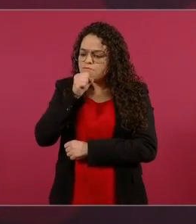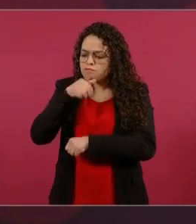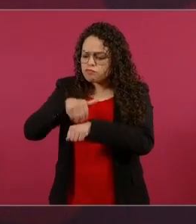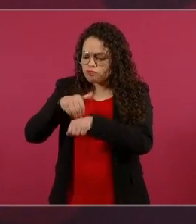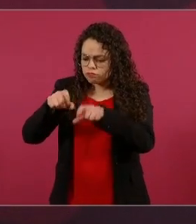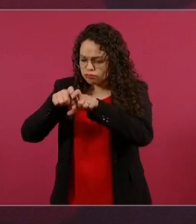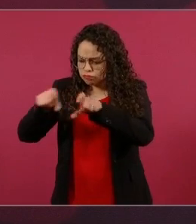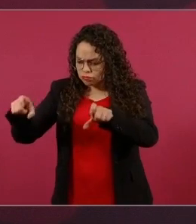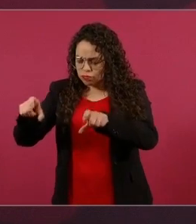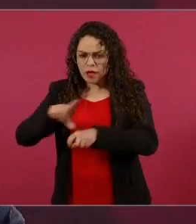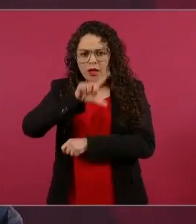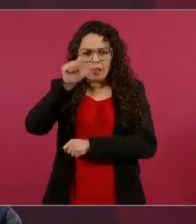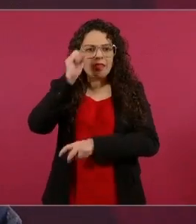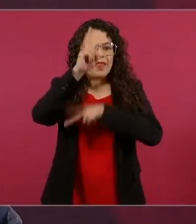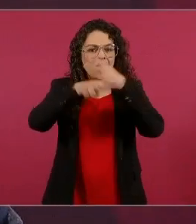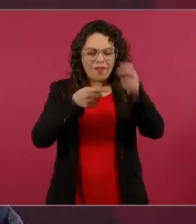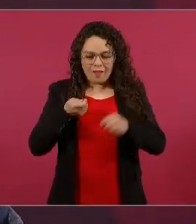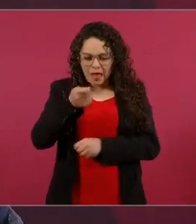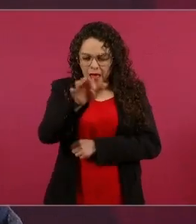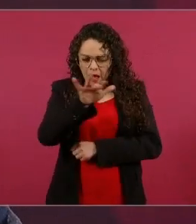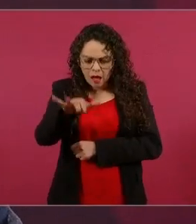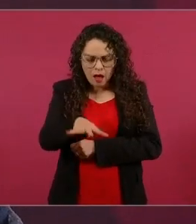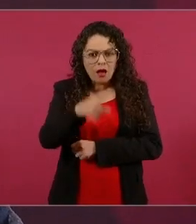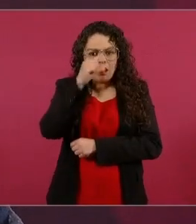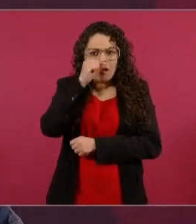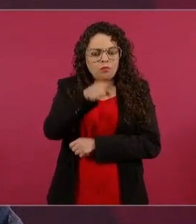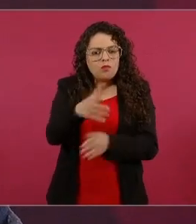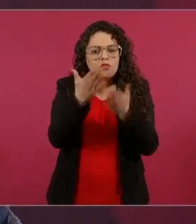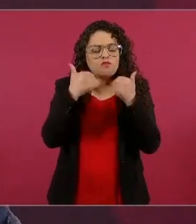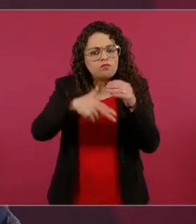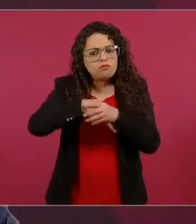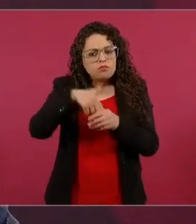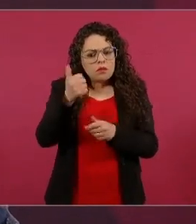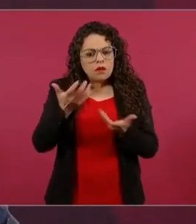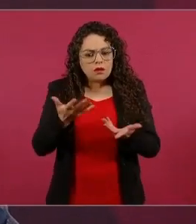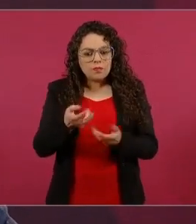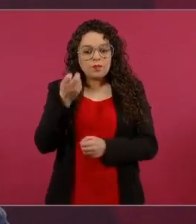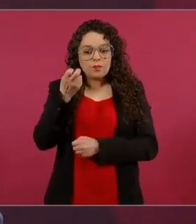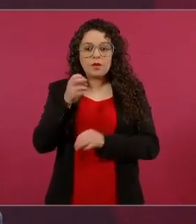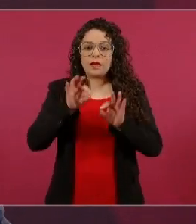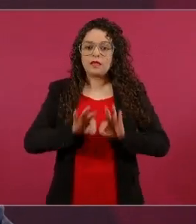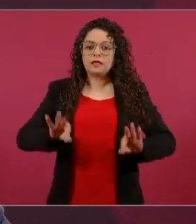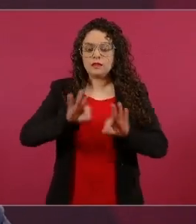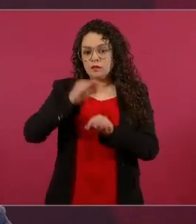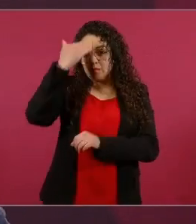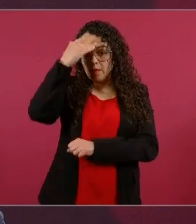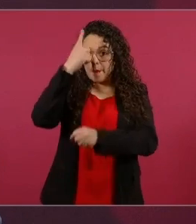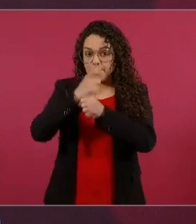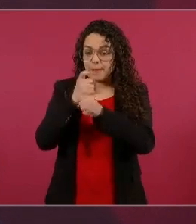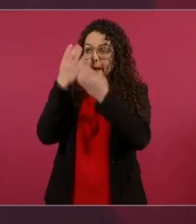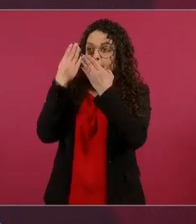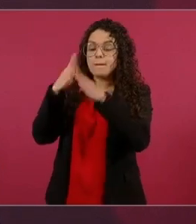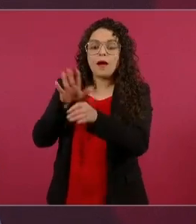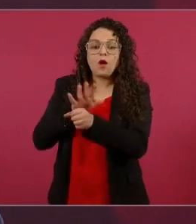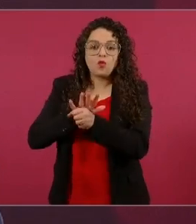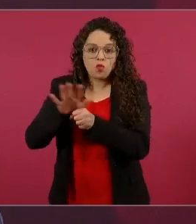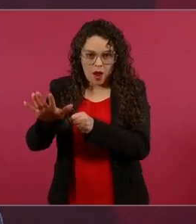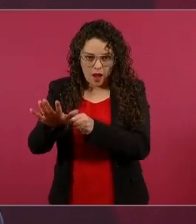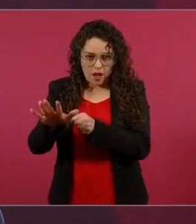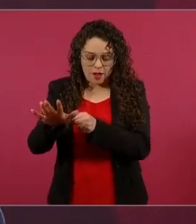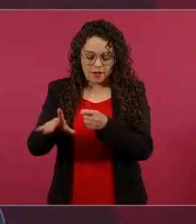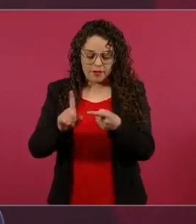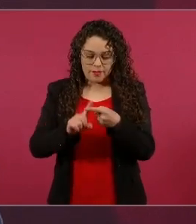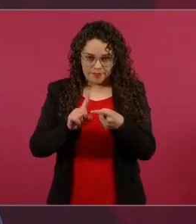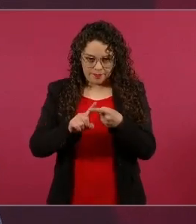reconocido habría que identificar qué banco es donde se le depositaba a la persona en el caso del 2022